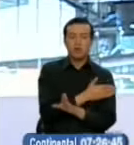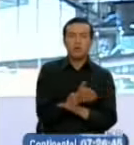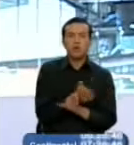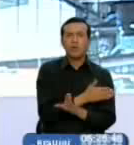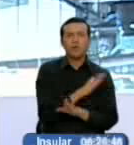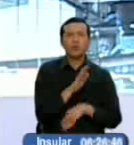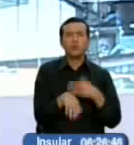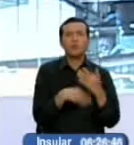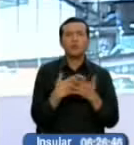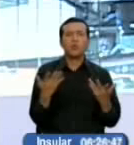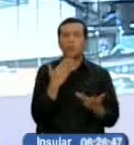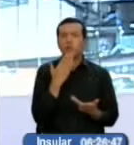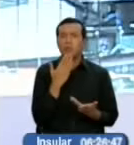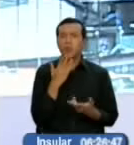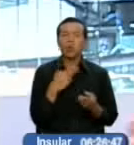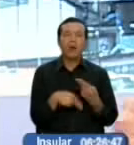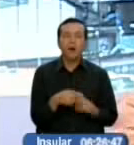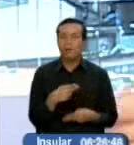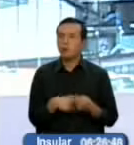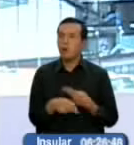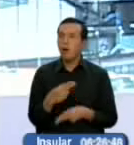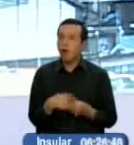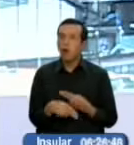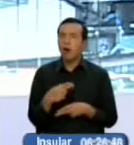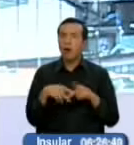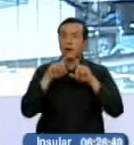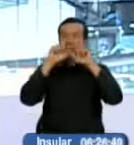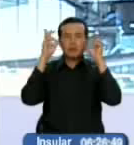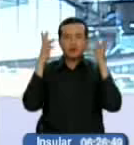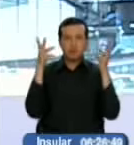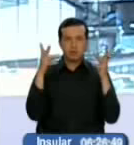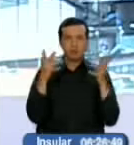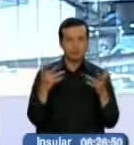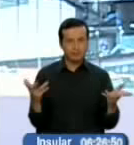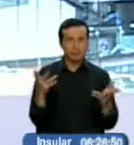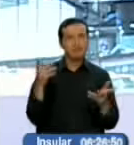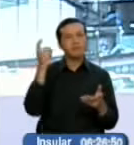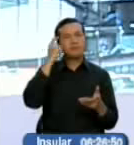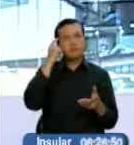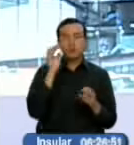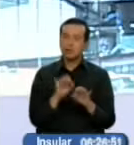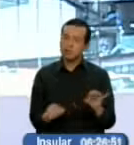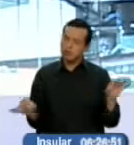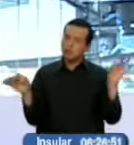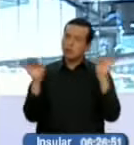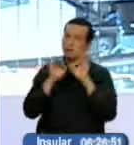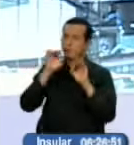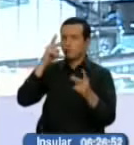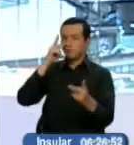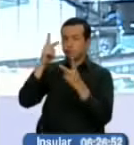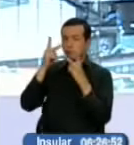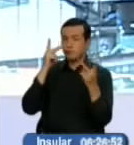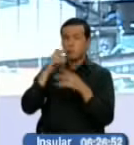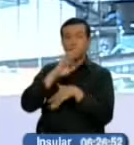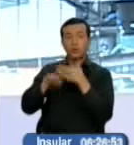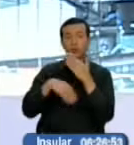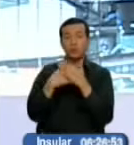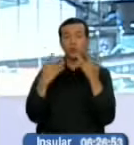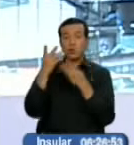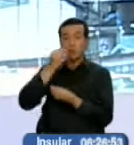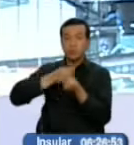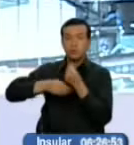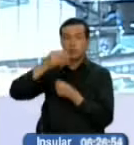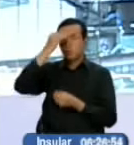todo lo hacíamos negocio y no empresa. Y para ello también es una de las cuestiones fundamentales que hay que ver. Todo lo que es la inversión